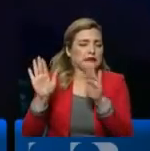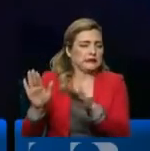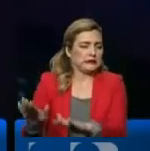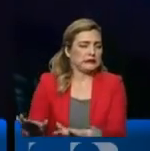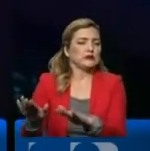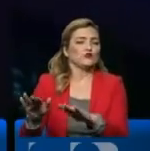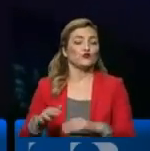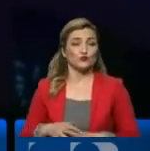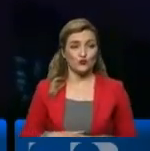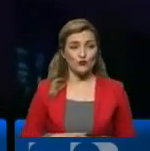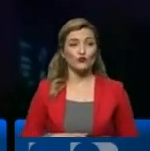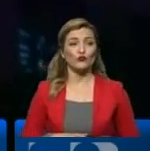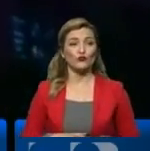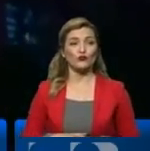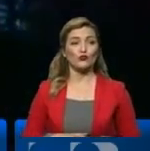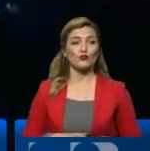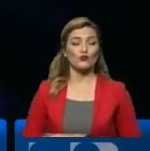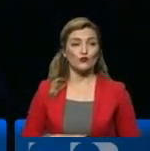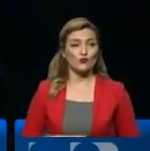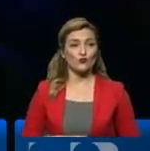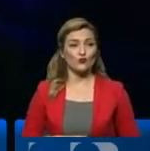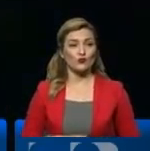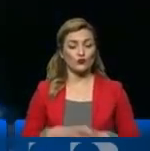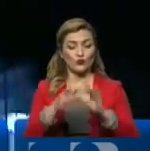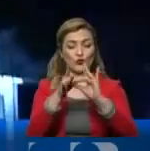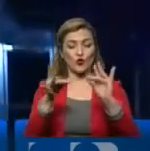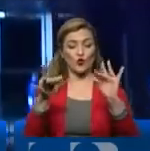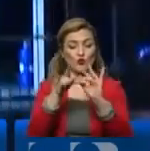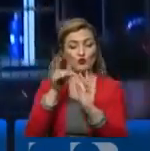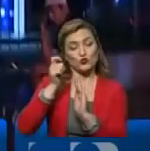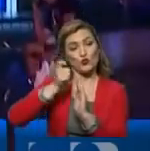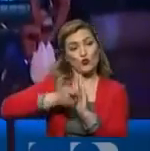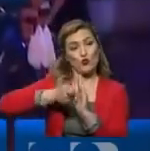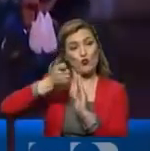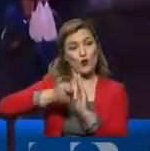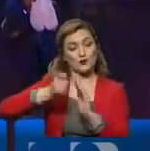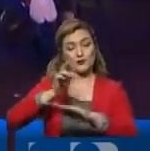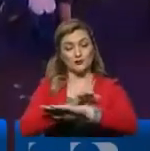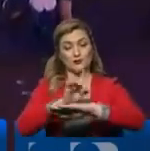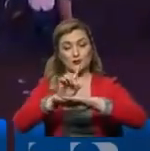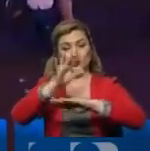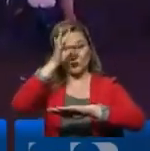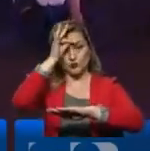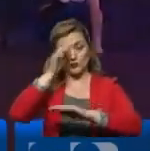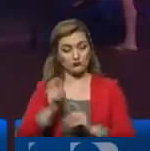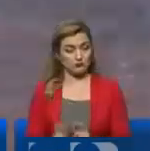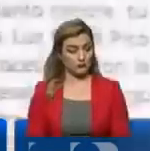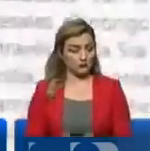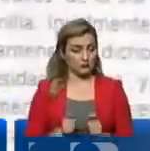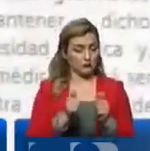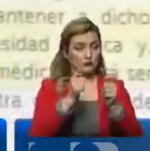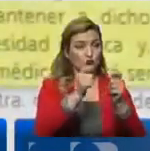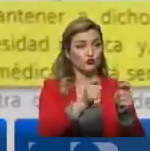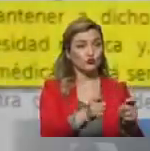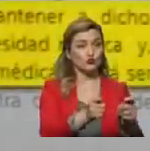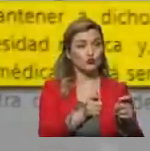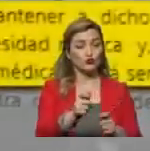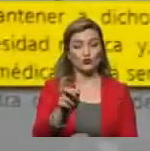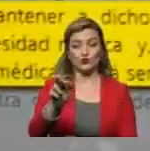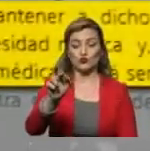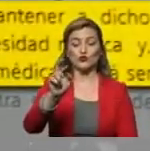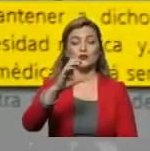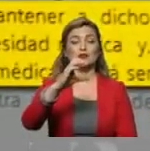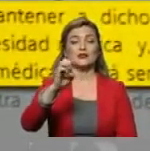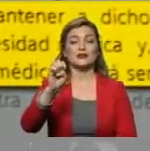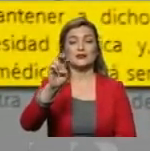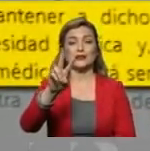sino porque efectivamente un escrito que le llegó al director de esta casa de salud por parte del juez Reinaldo